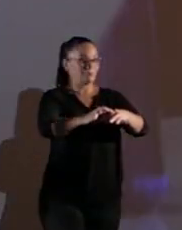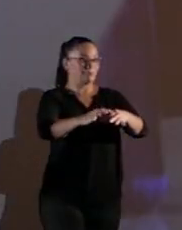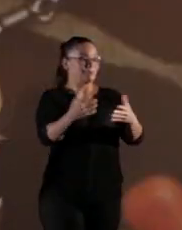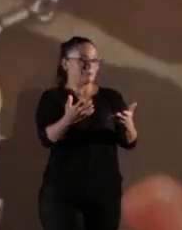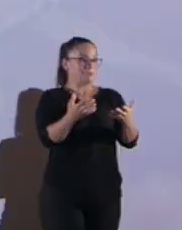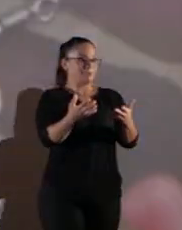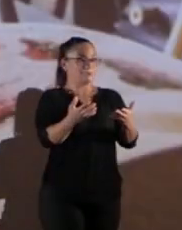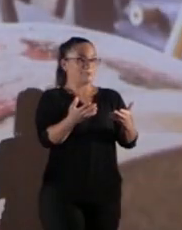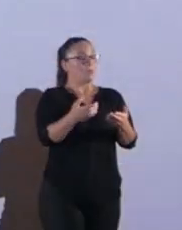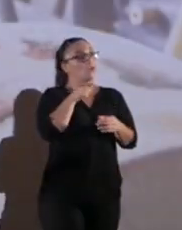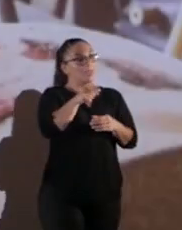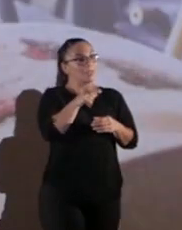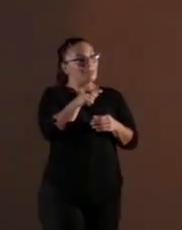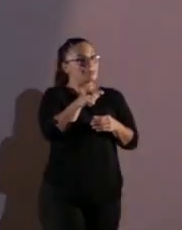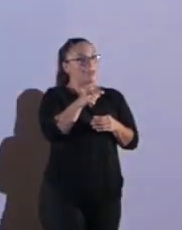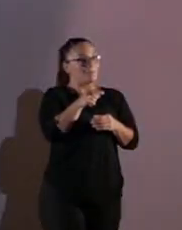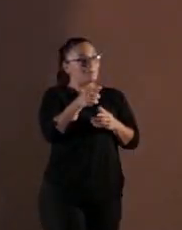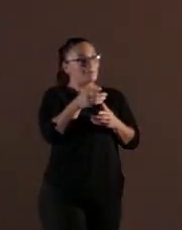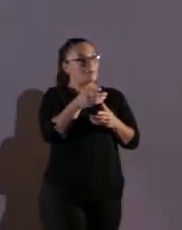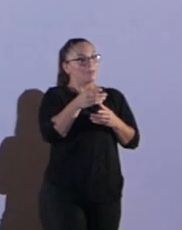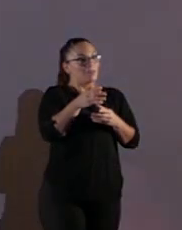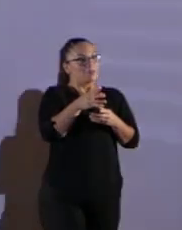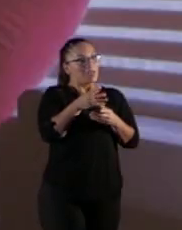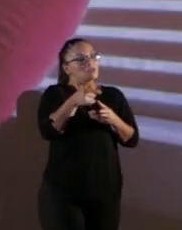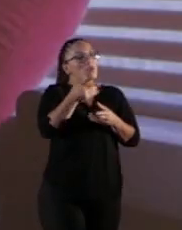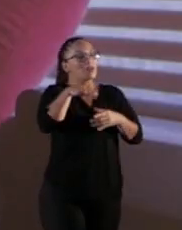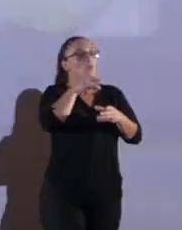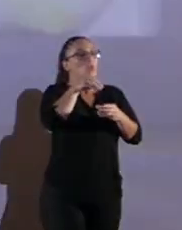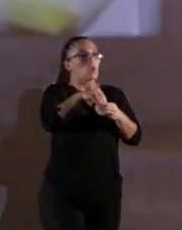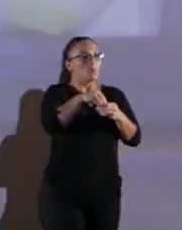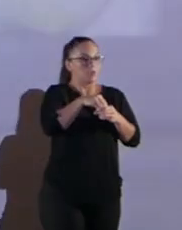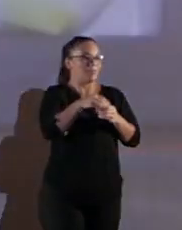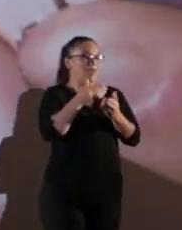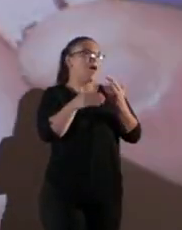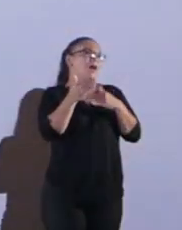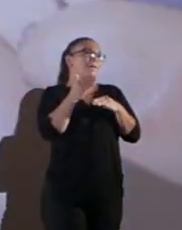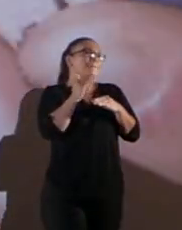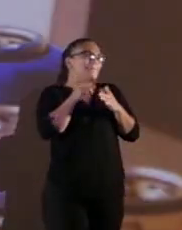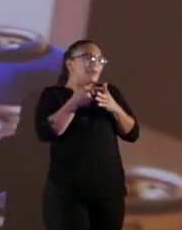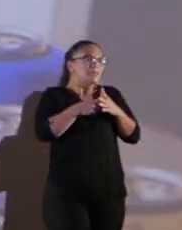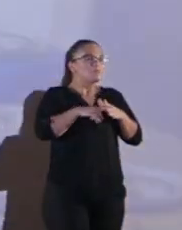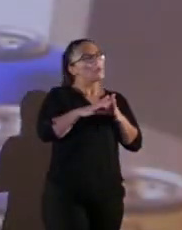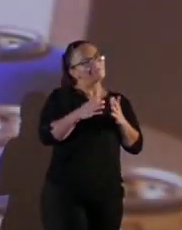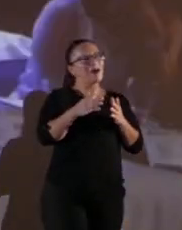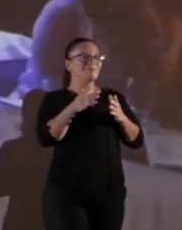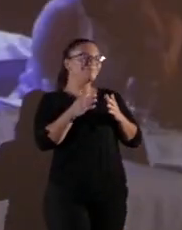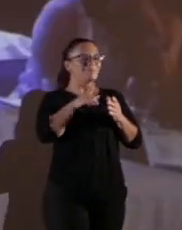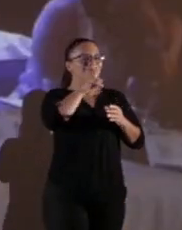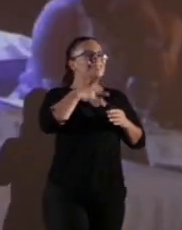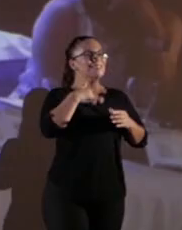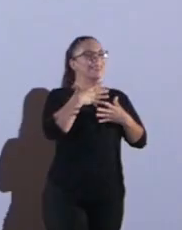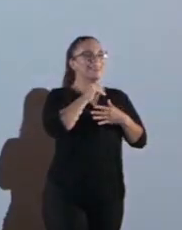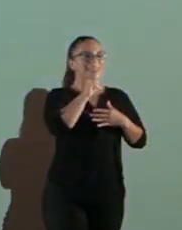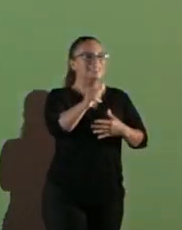basada en el puesto de trabajo entrara como un componente de nuestro proyecto durantes había desconfianza y reticencia